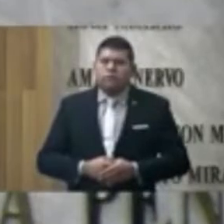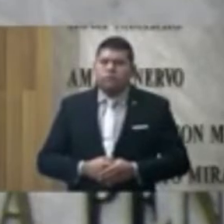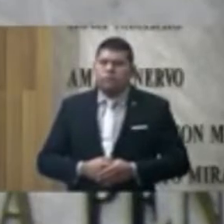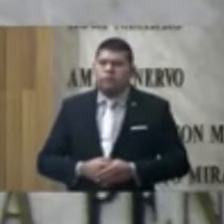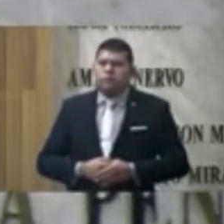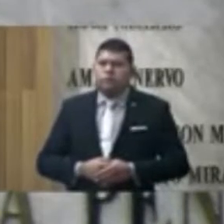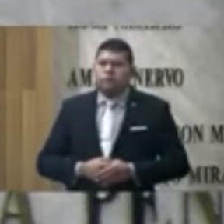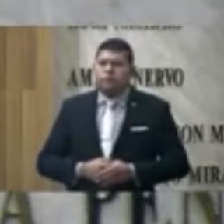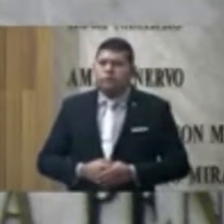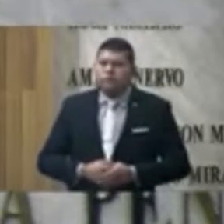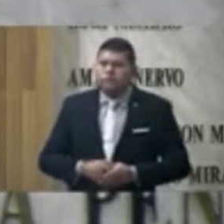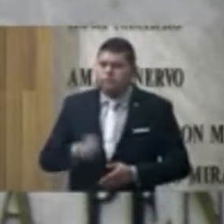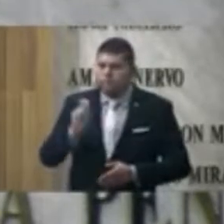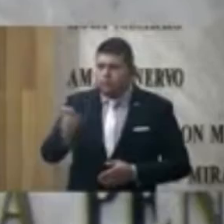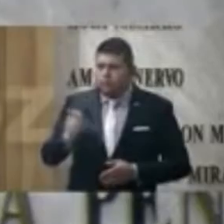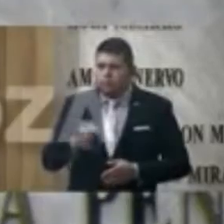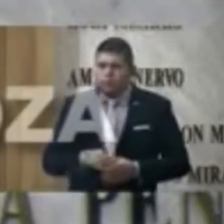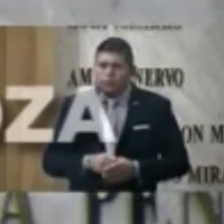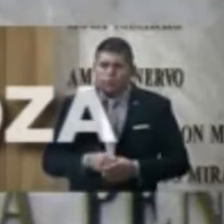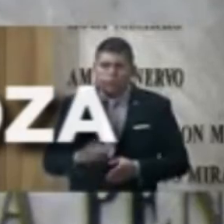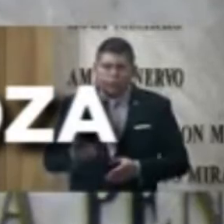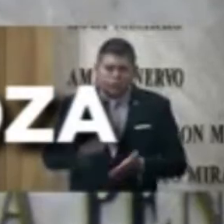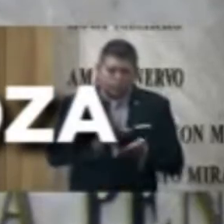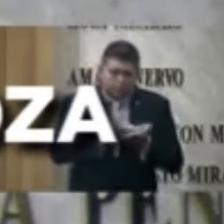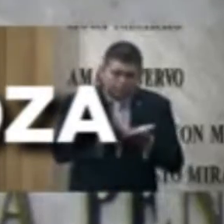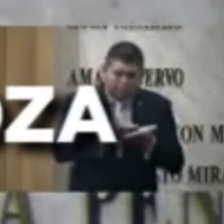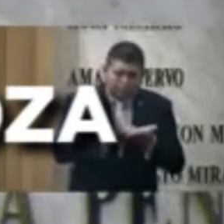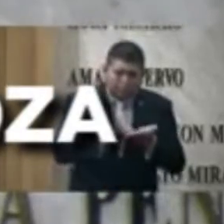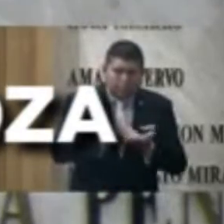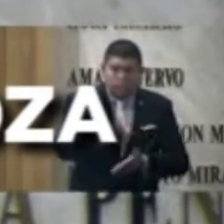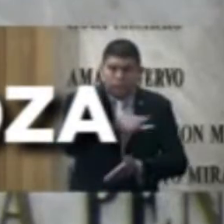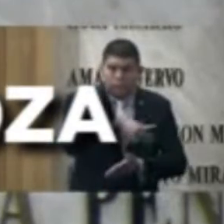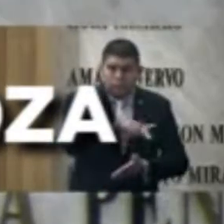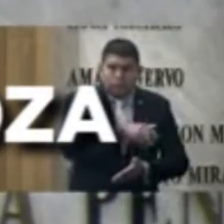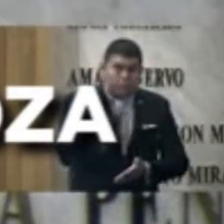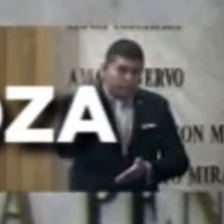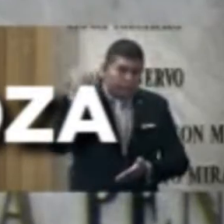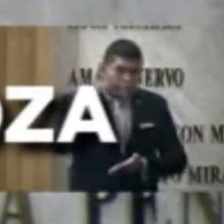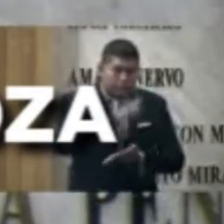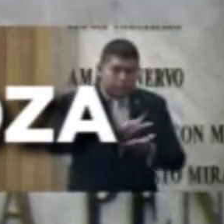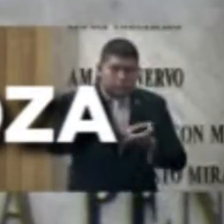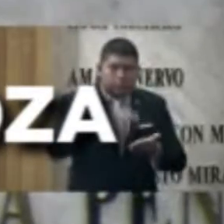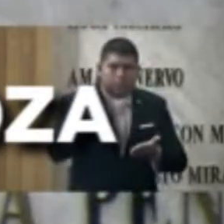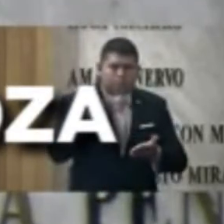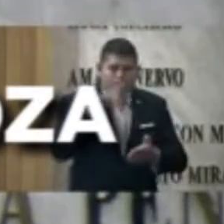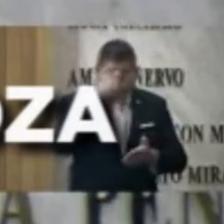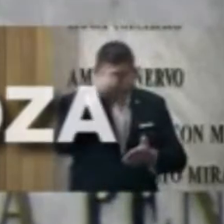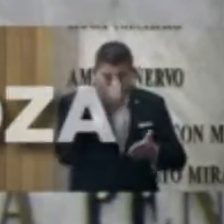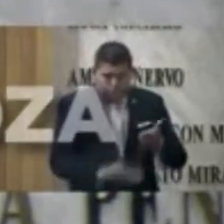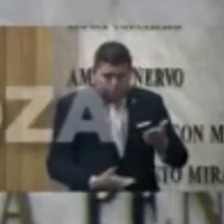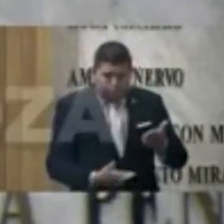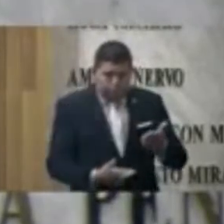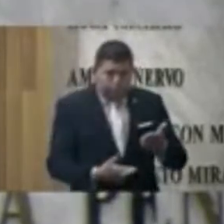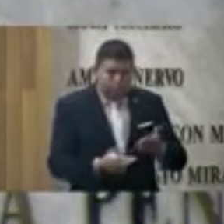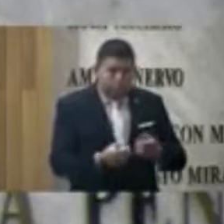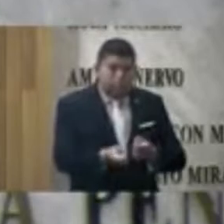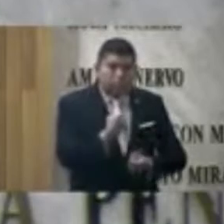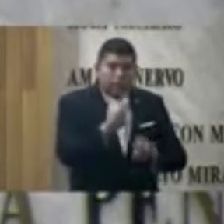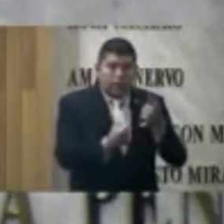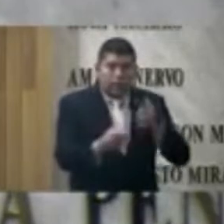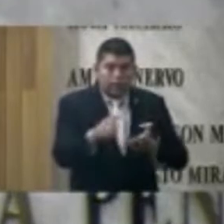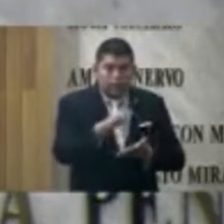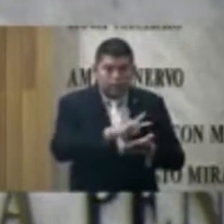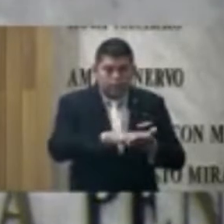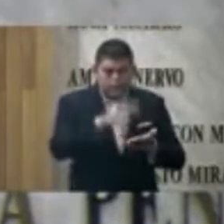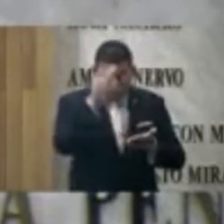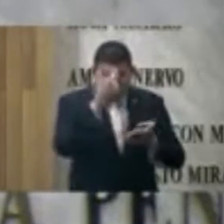La amnistía es considerada como el perdón de cierto tipo de delitos que extingue la responsabilidad de sus autores.